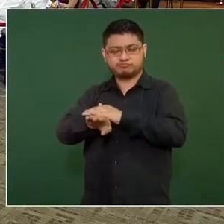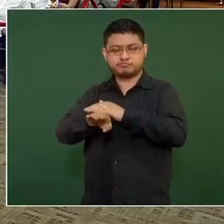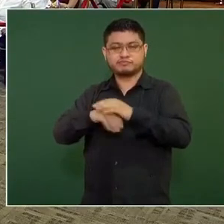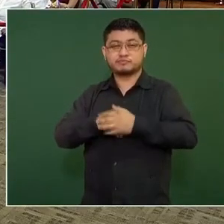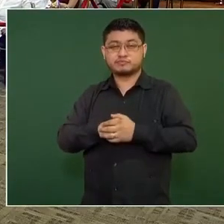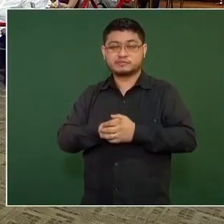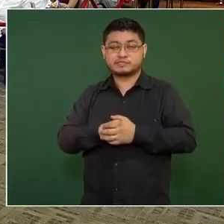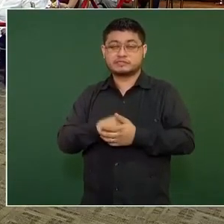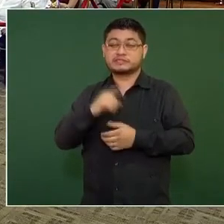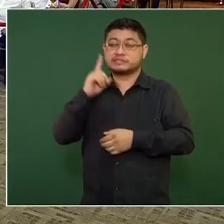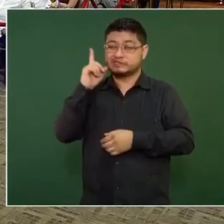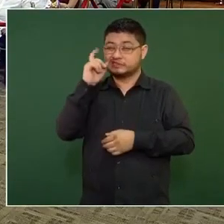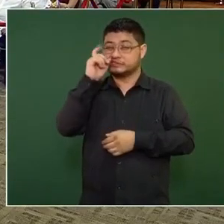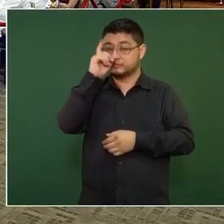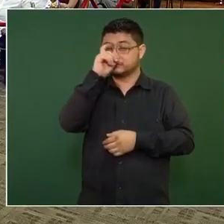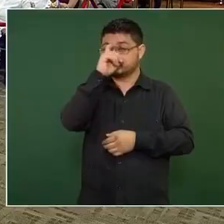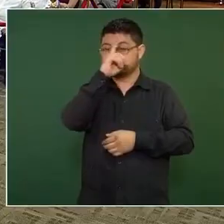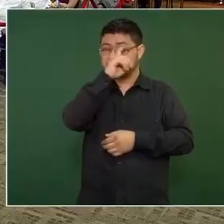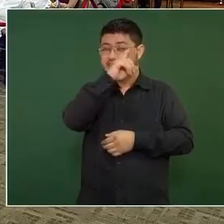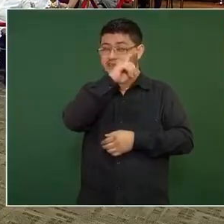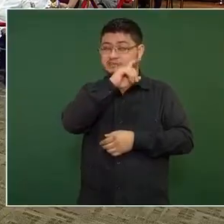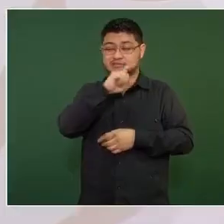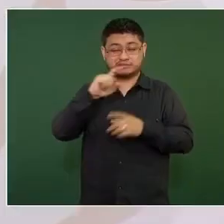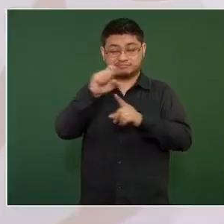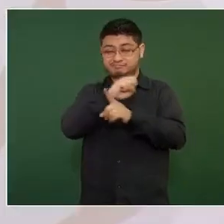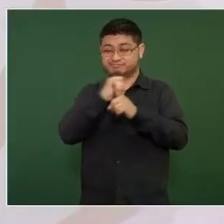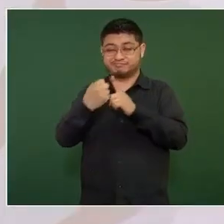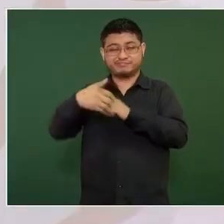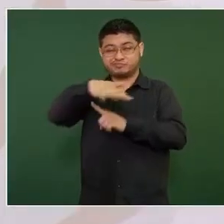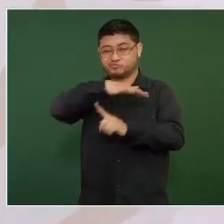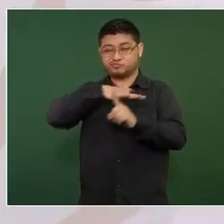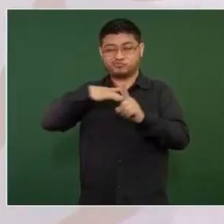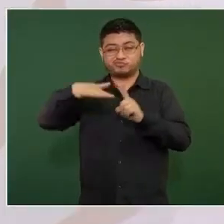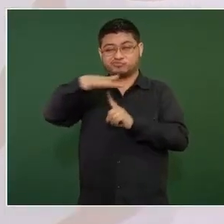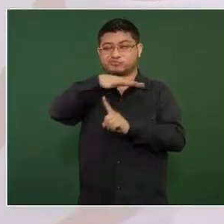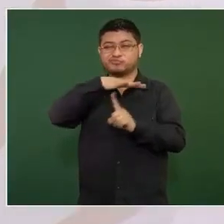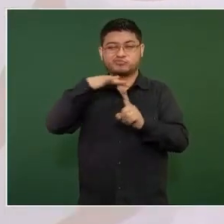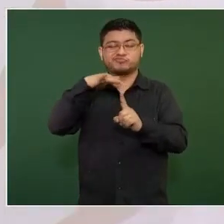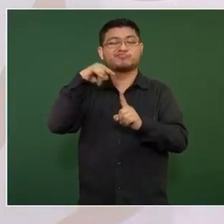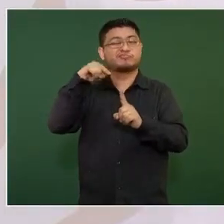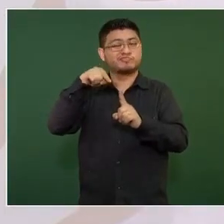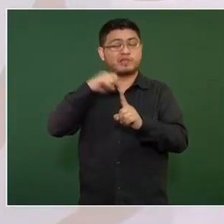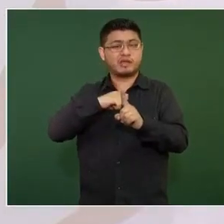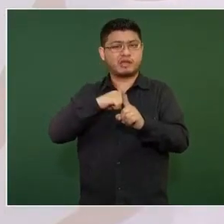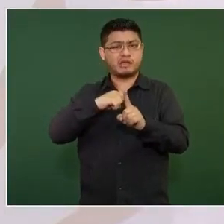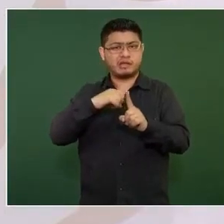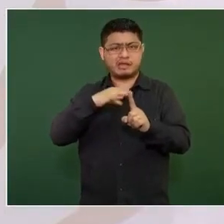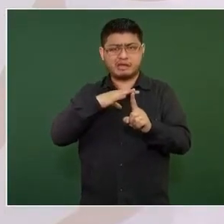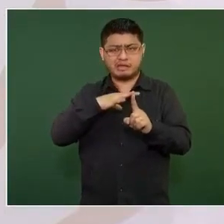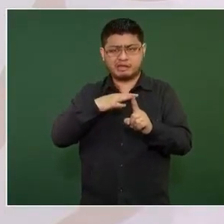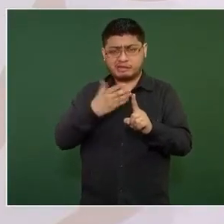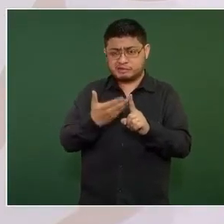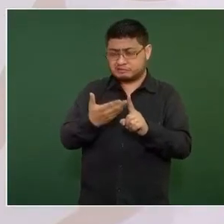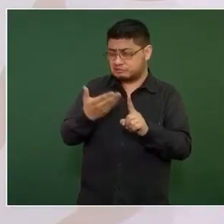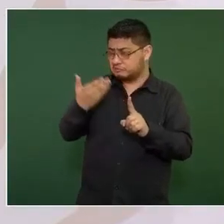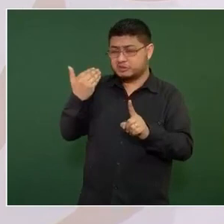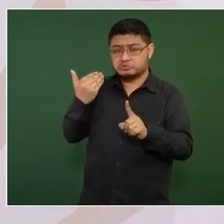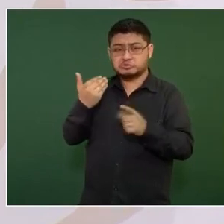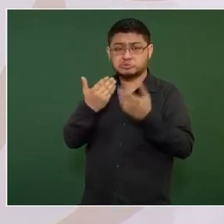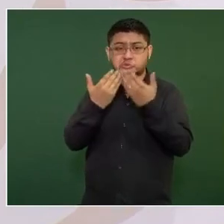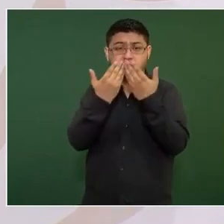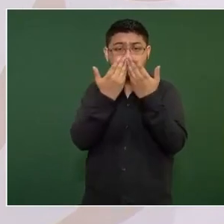Estaba tan difícil la situación de que no teníamos los